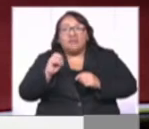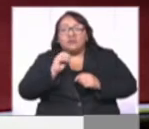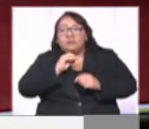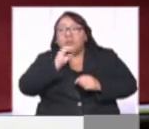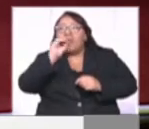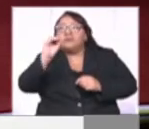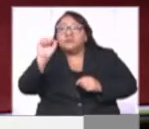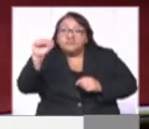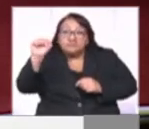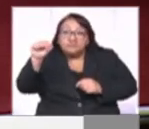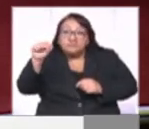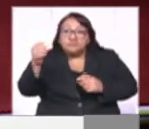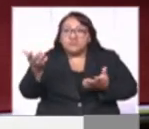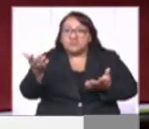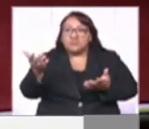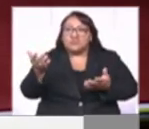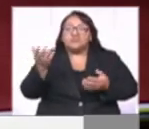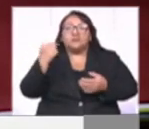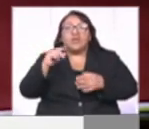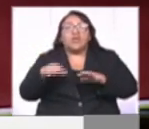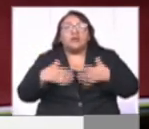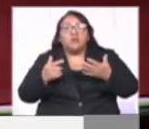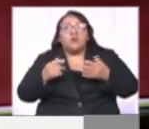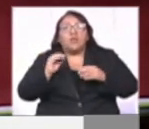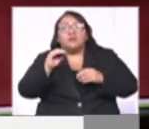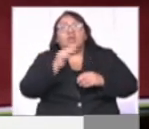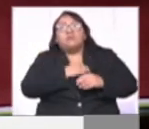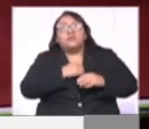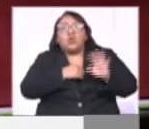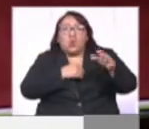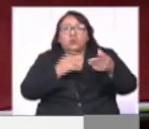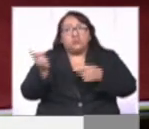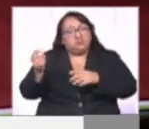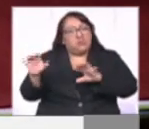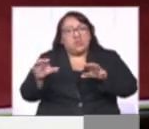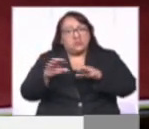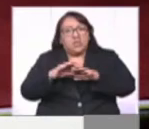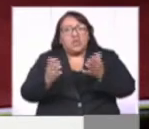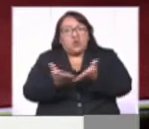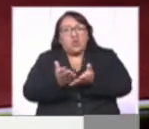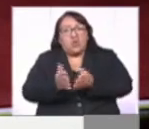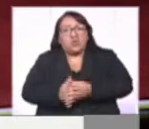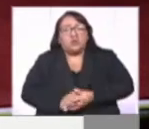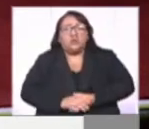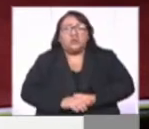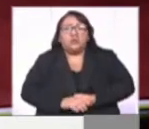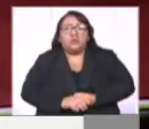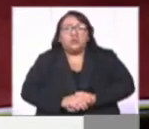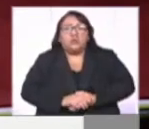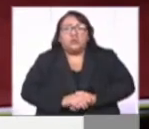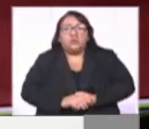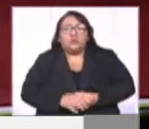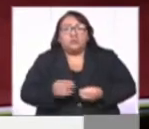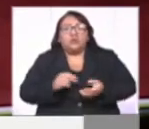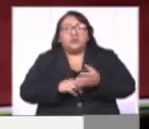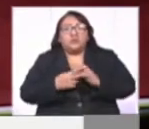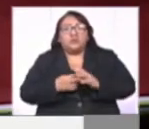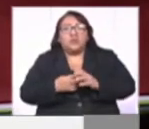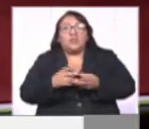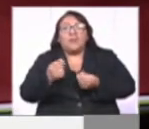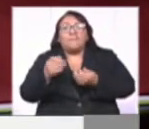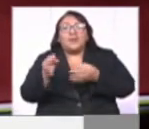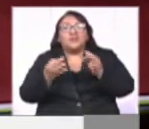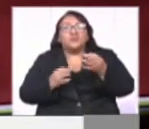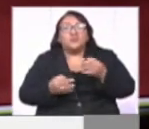tocar la campana, ¿no?, al Ejecutivo en esto. porque se trata sobre todo de